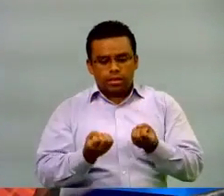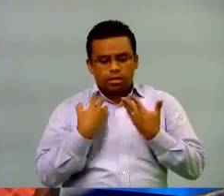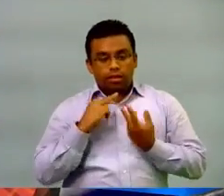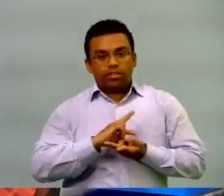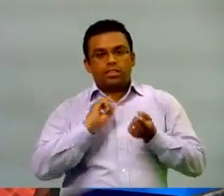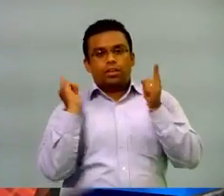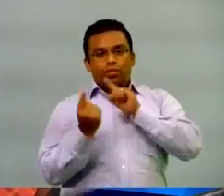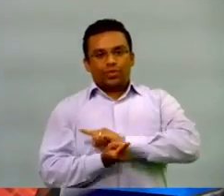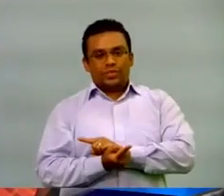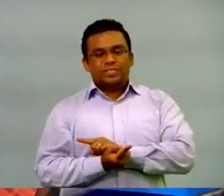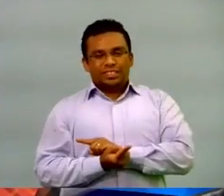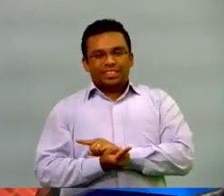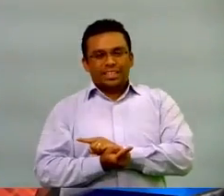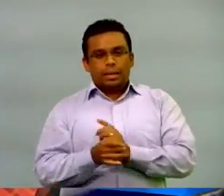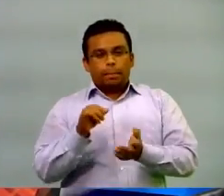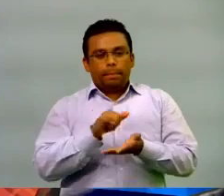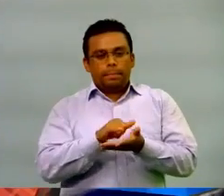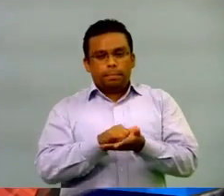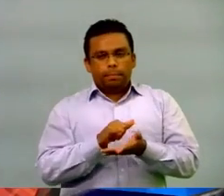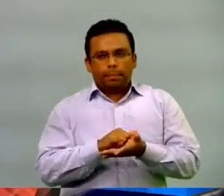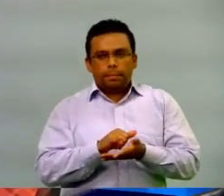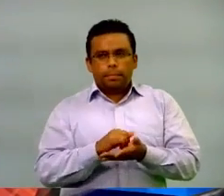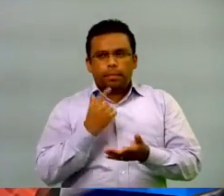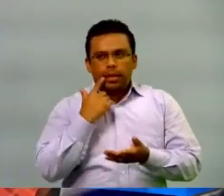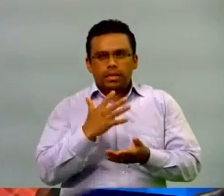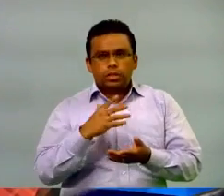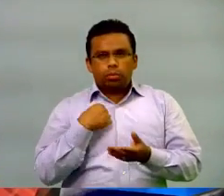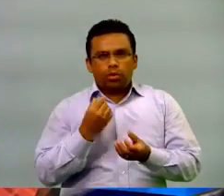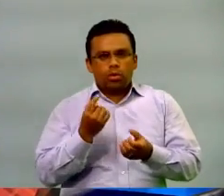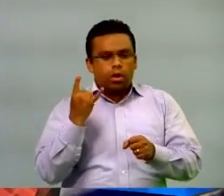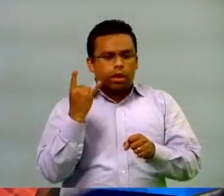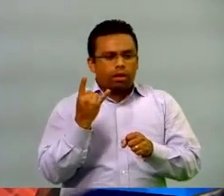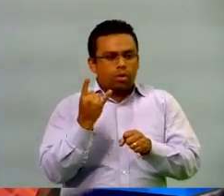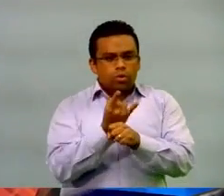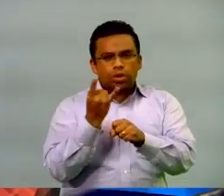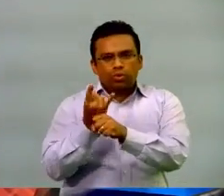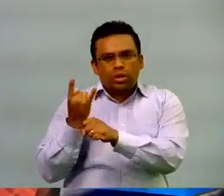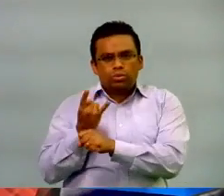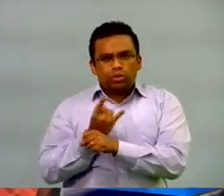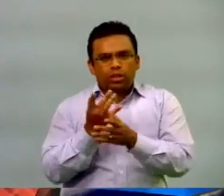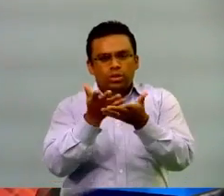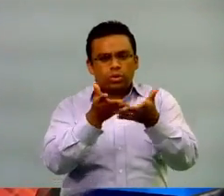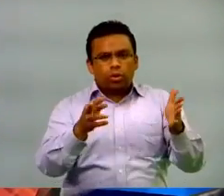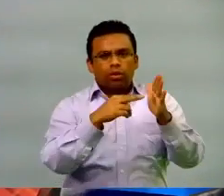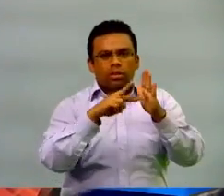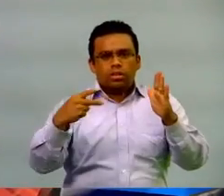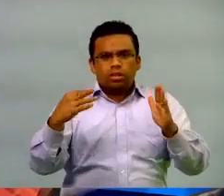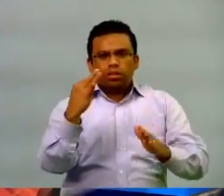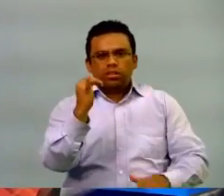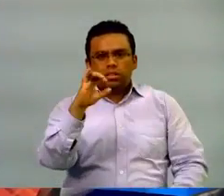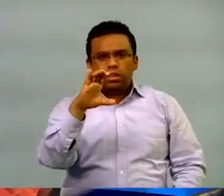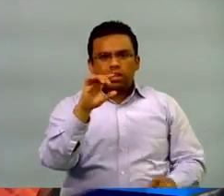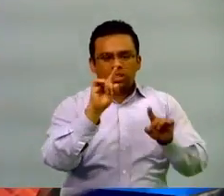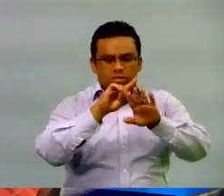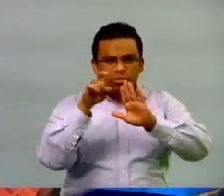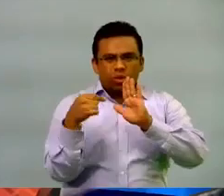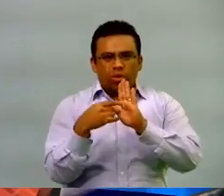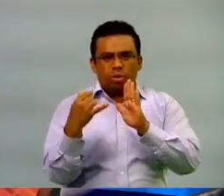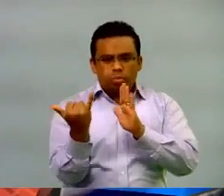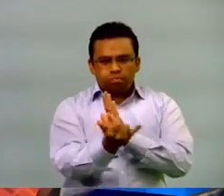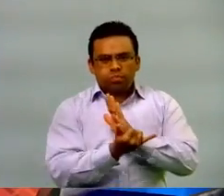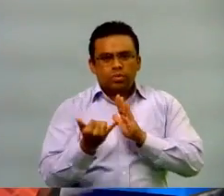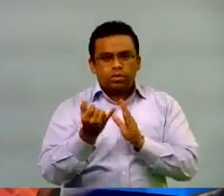a través o a partir de todo el acceso y uso a las TICs y la transversalización a todas las áreas del saber, estamos